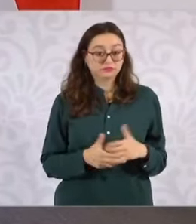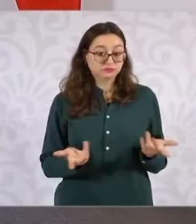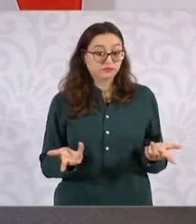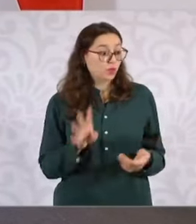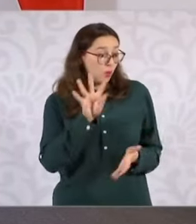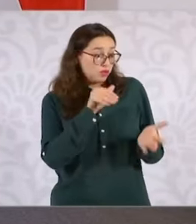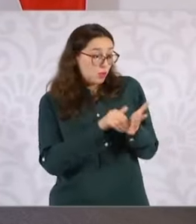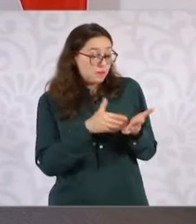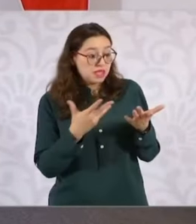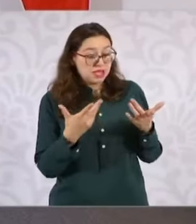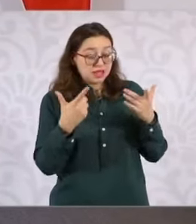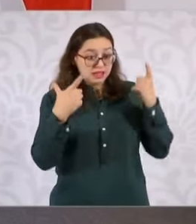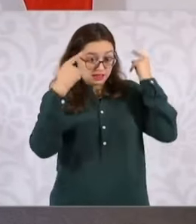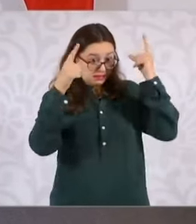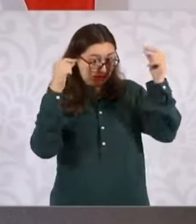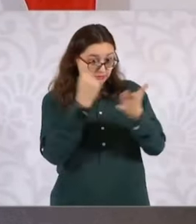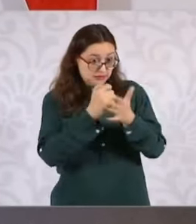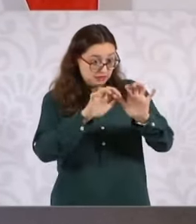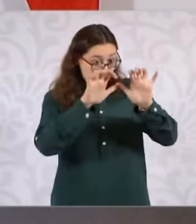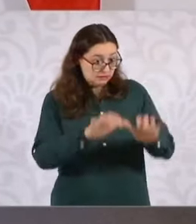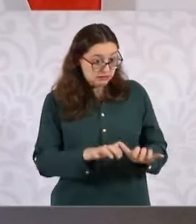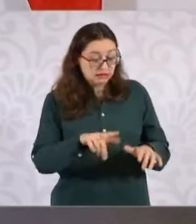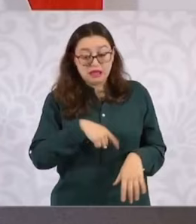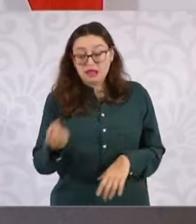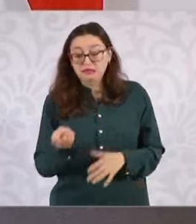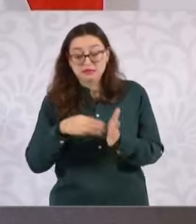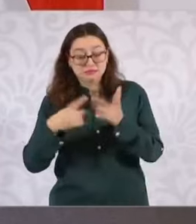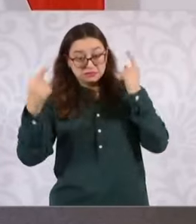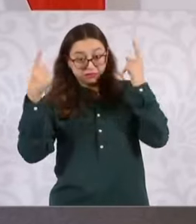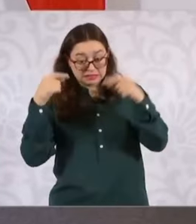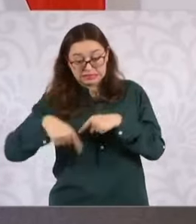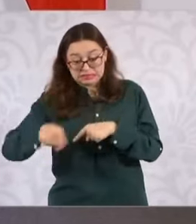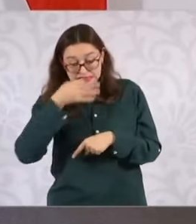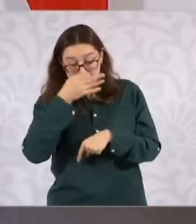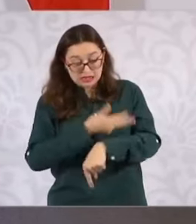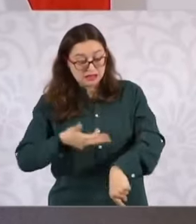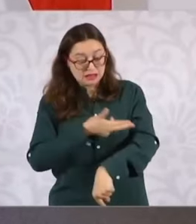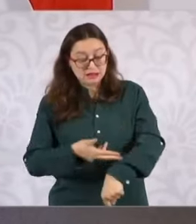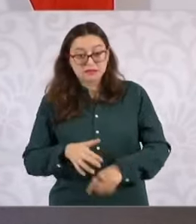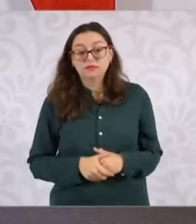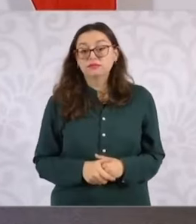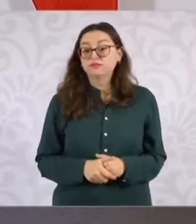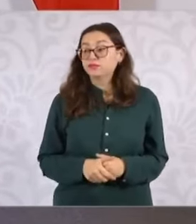Sí, más de 4.000 titulados y 3.000 egresados que están por titularse. Y en la Rosario Castellanos,